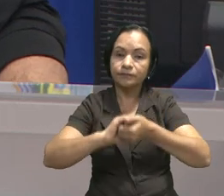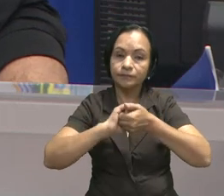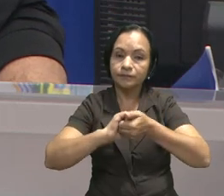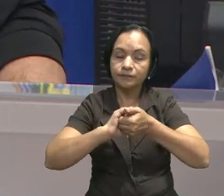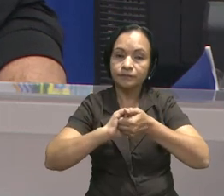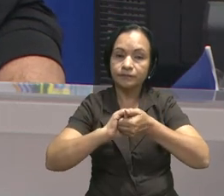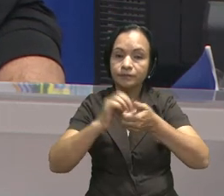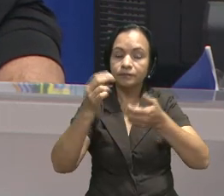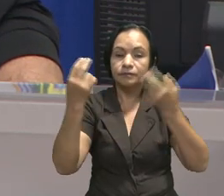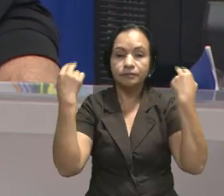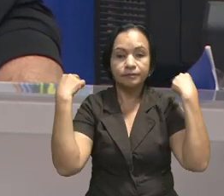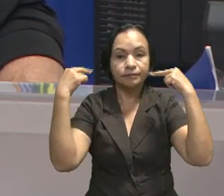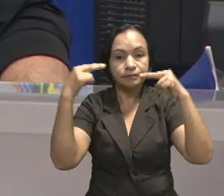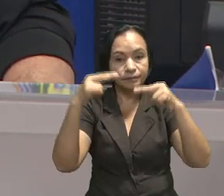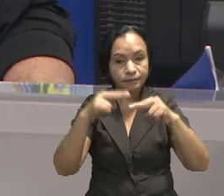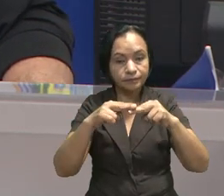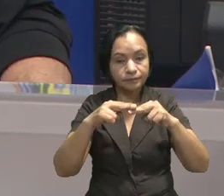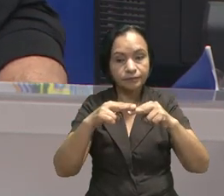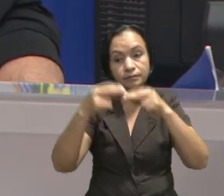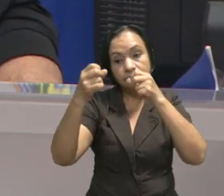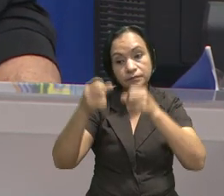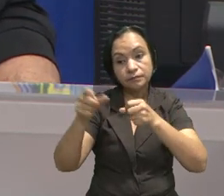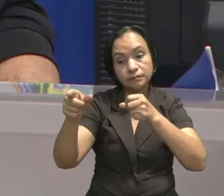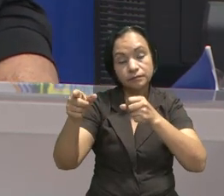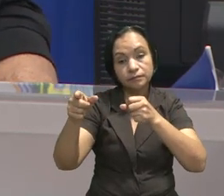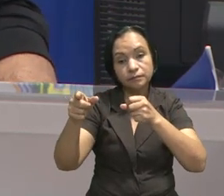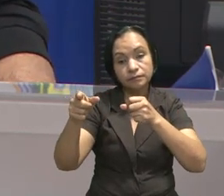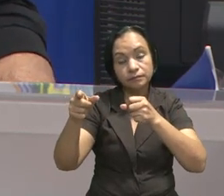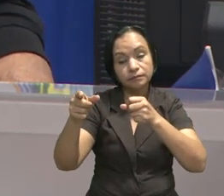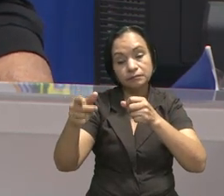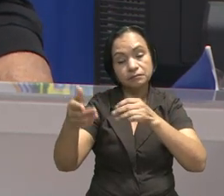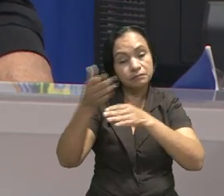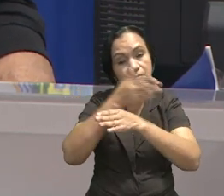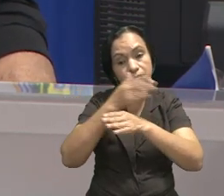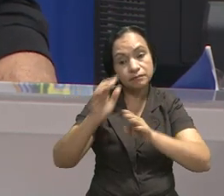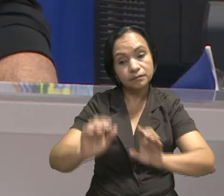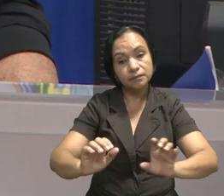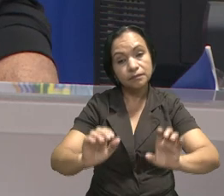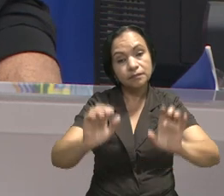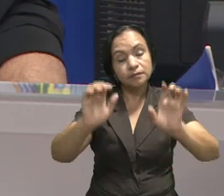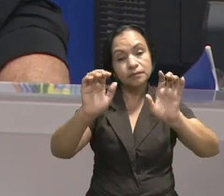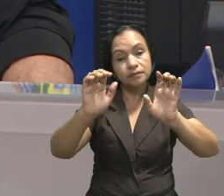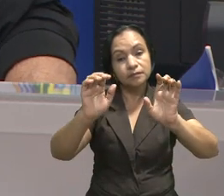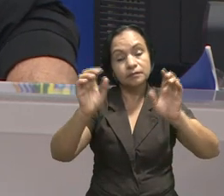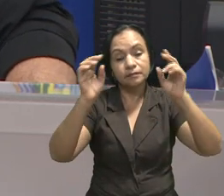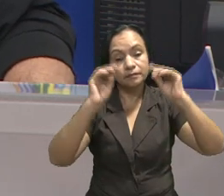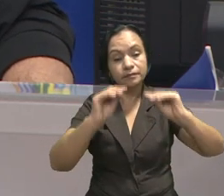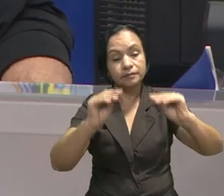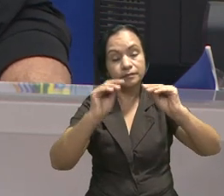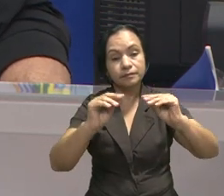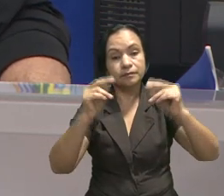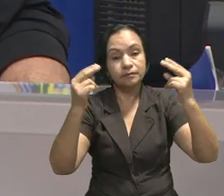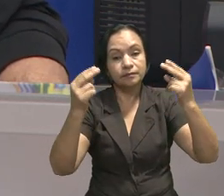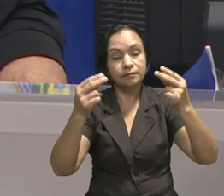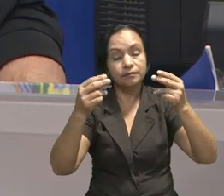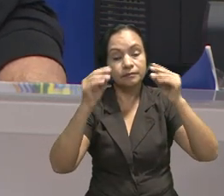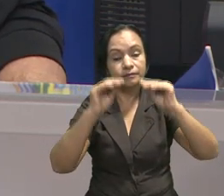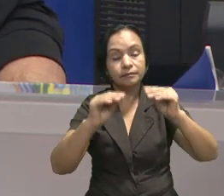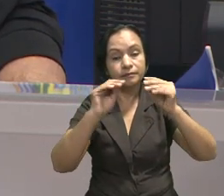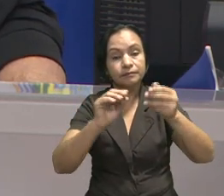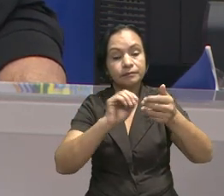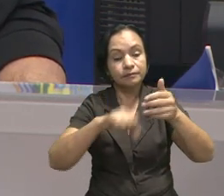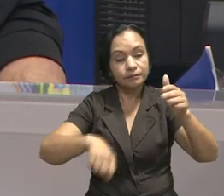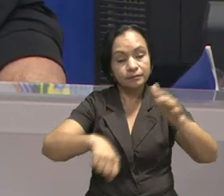y profesor porque se dedicó desde sus primeros tiempos a enseñar la disciplina